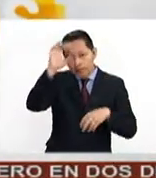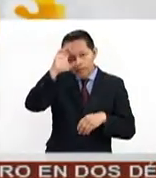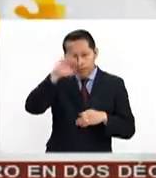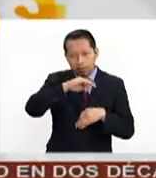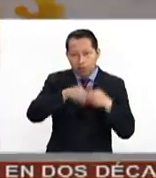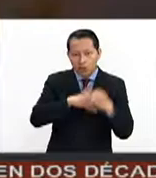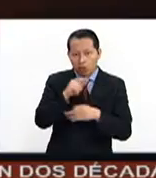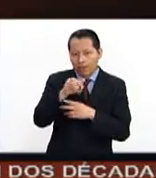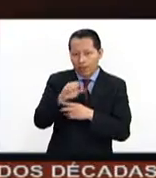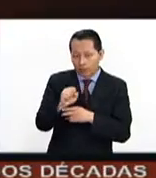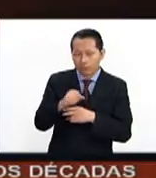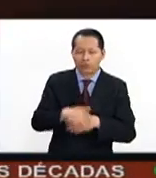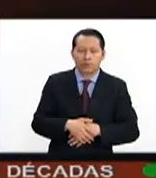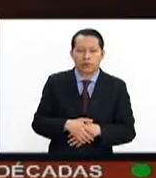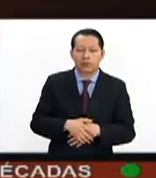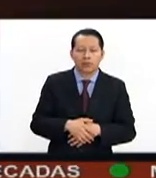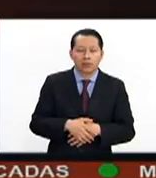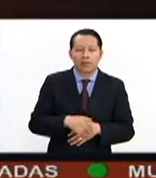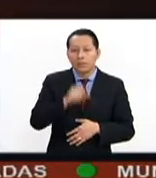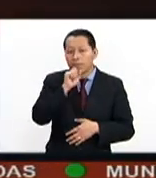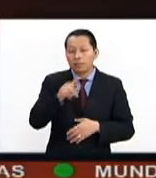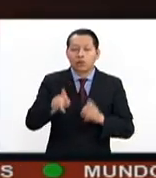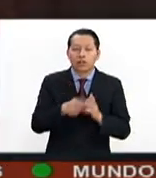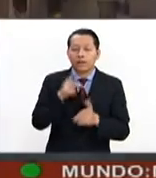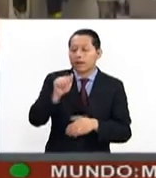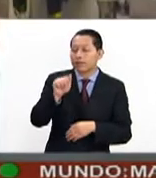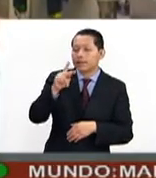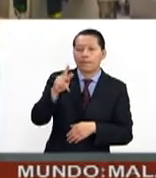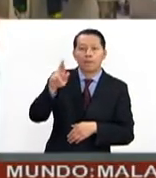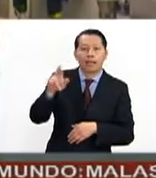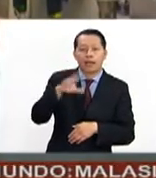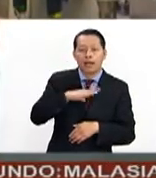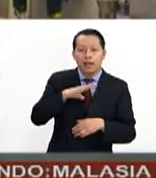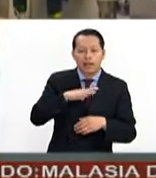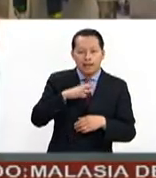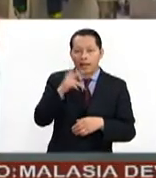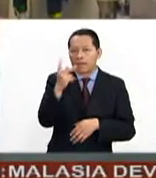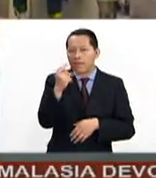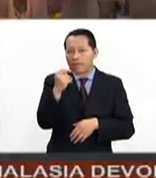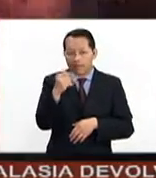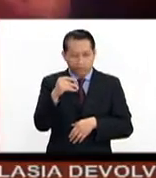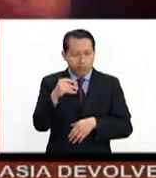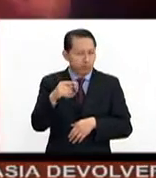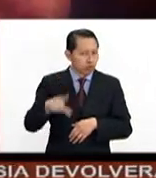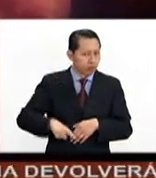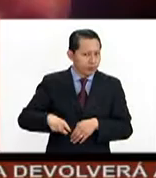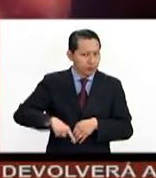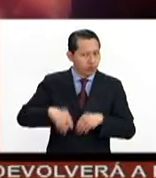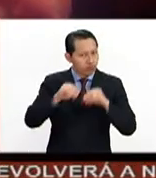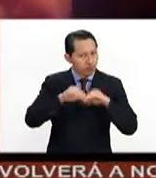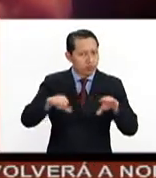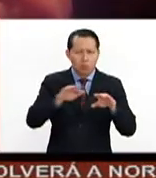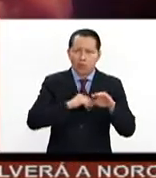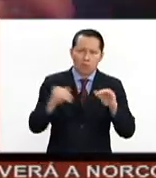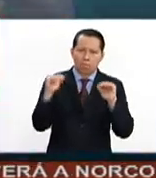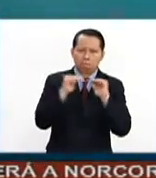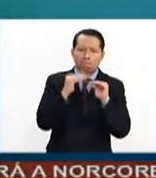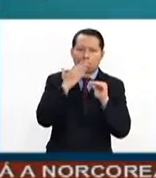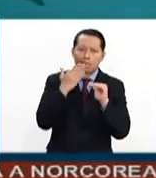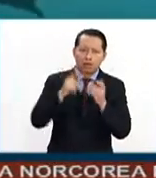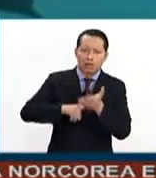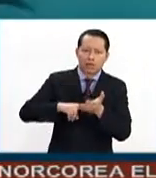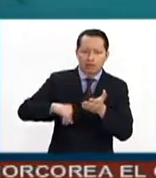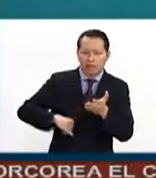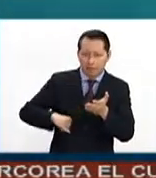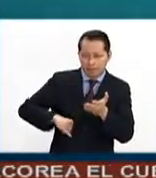Todos Lados. Una vez más, el SPR comprobó que la televisión pública puede estar a la vanguardia con contenidos interesantes